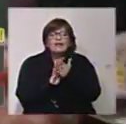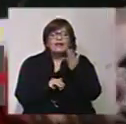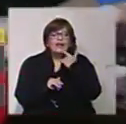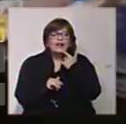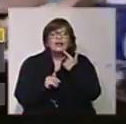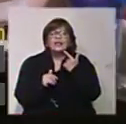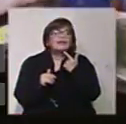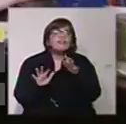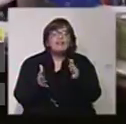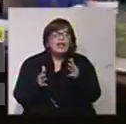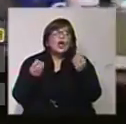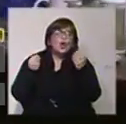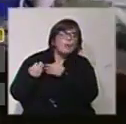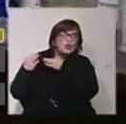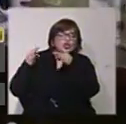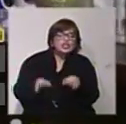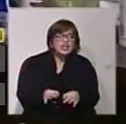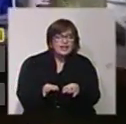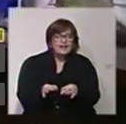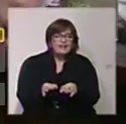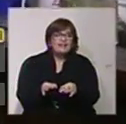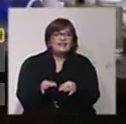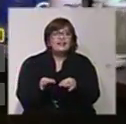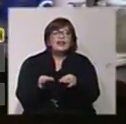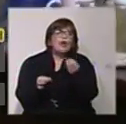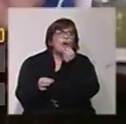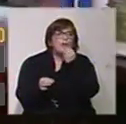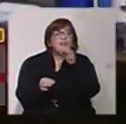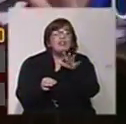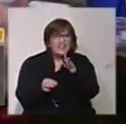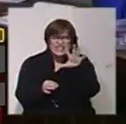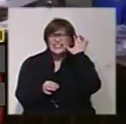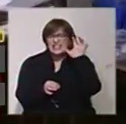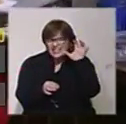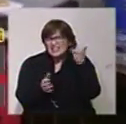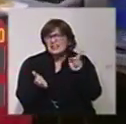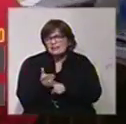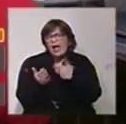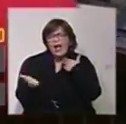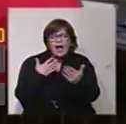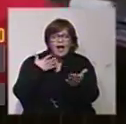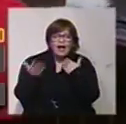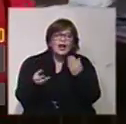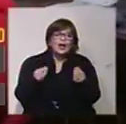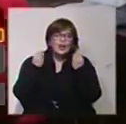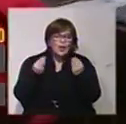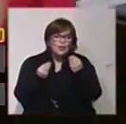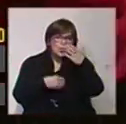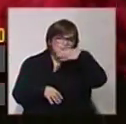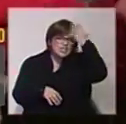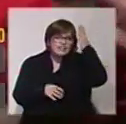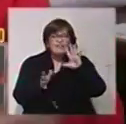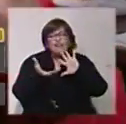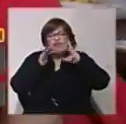bueno, qué onda, cómo llegó Bourdain aquí al alemán, qué comió, si es que se acuerda, y qué tipo de charla tuvo con un chef de este